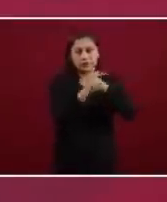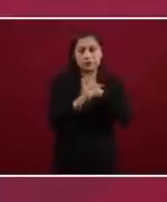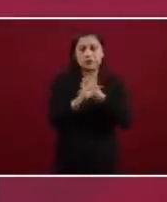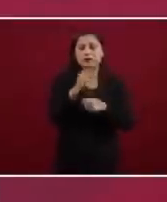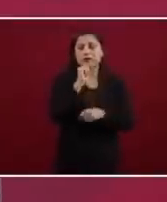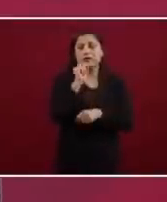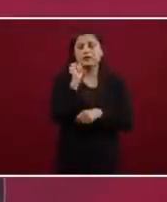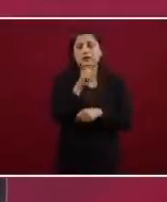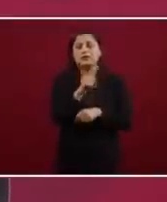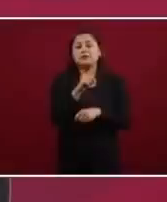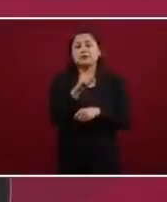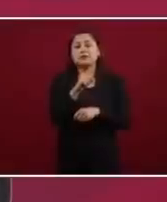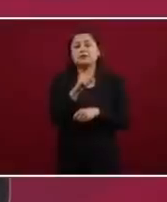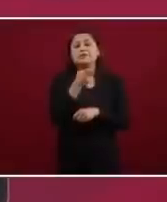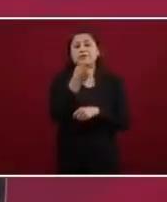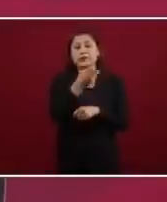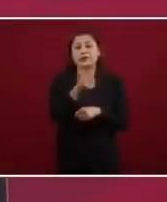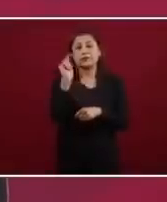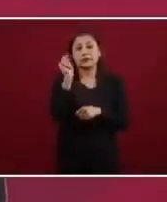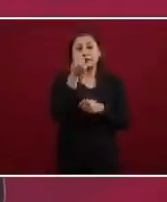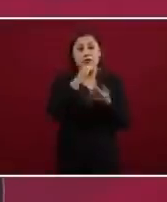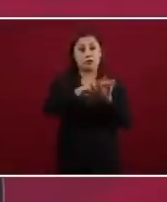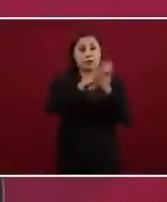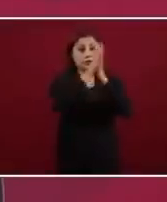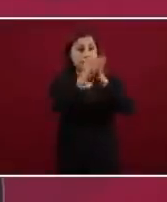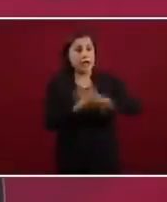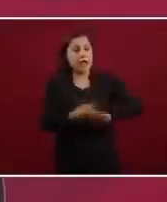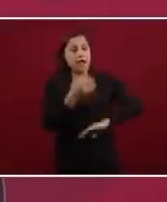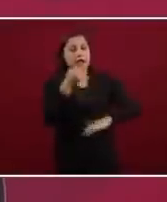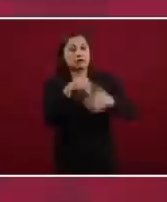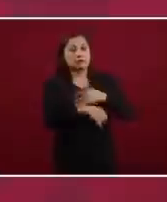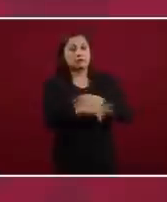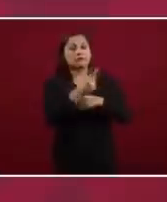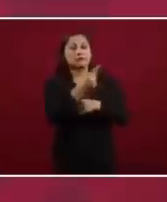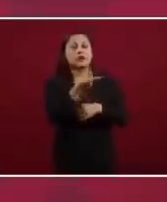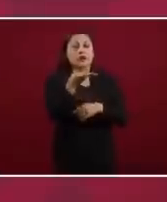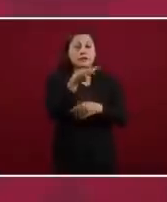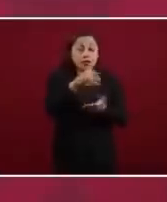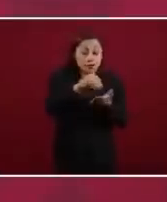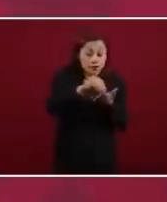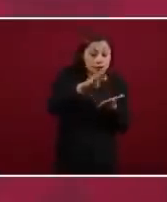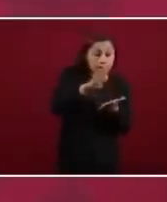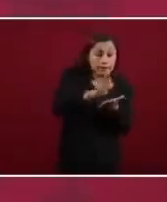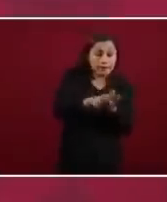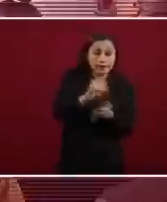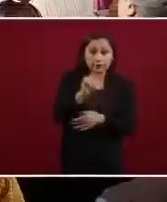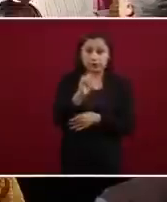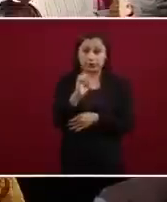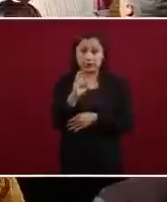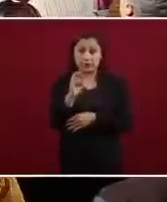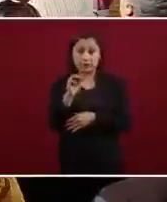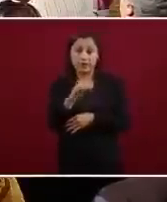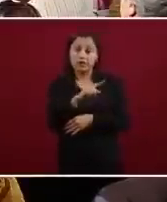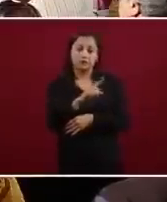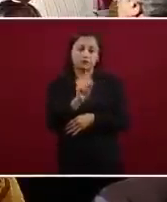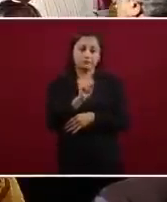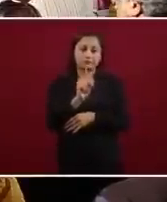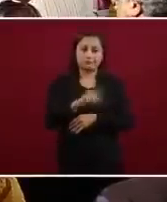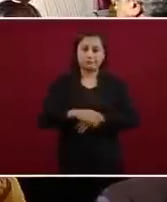tecnología será un tema importante, pero no como temas del tratado con obligaciones. Señor canciller.